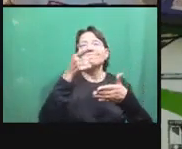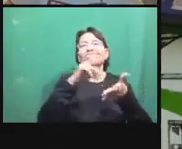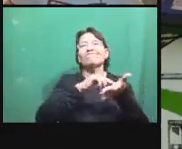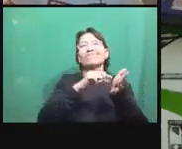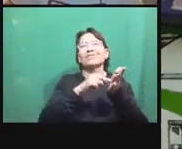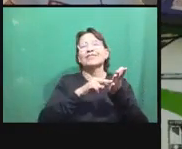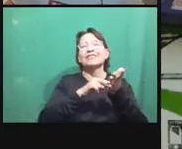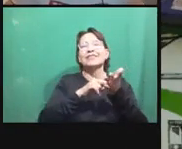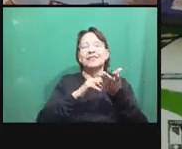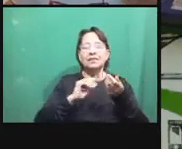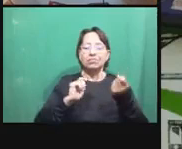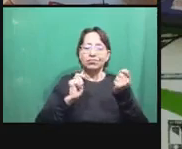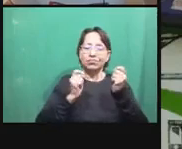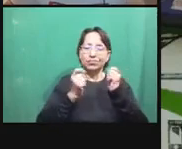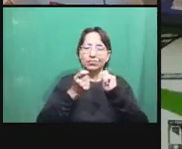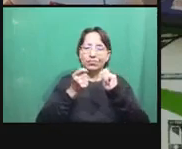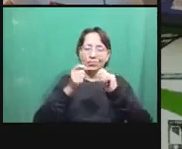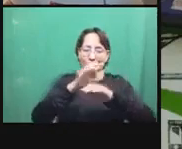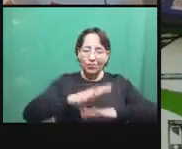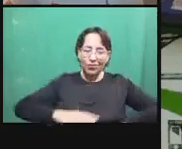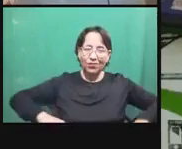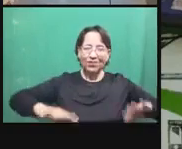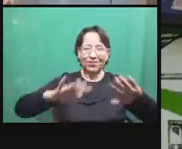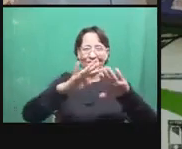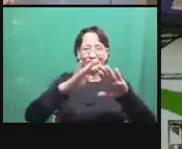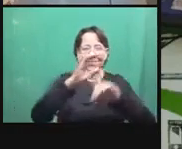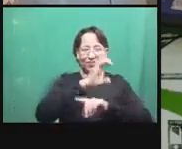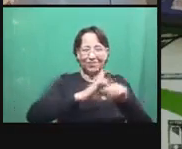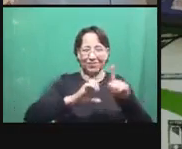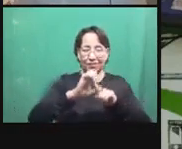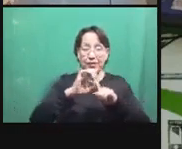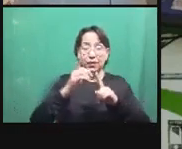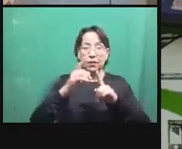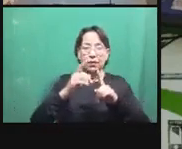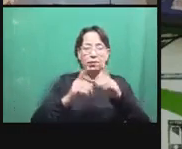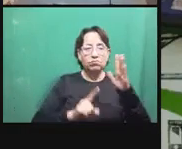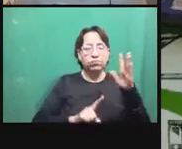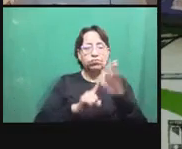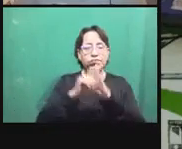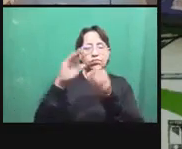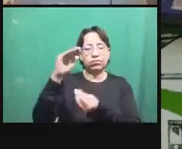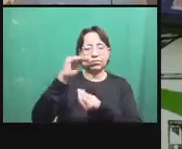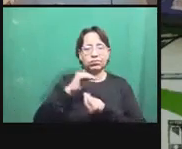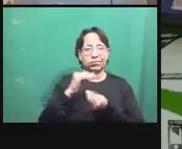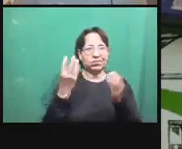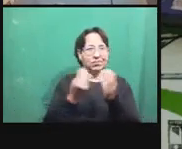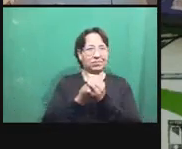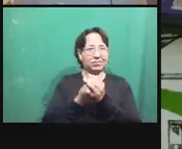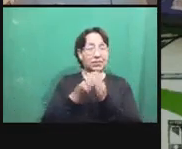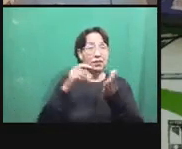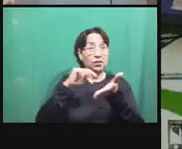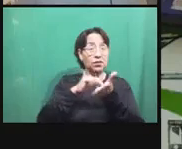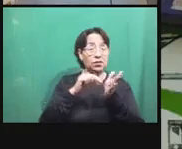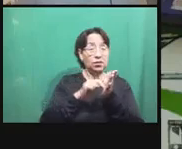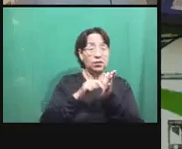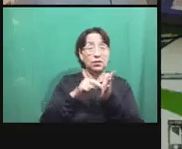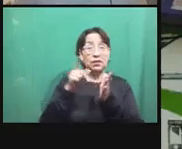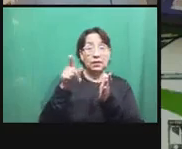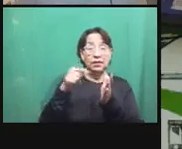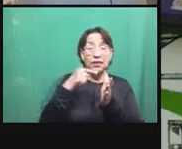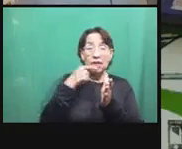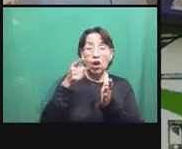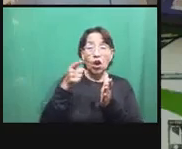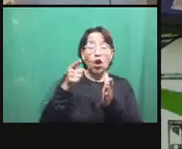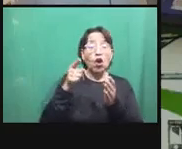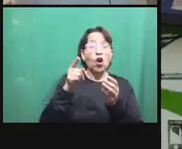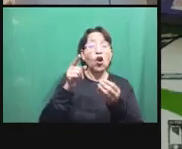entornos patrimoniales, potencializándolos y creando un patrimonio inclusivo que no niega los contextos culturales, uno que